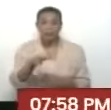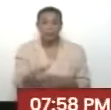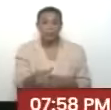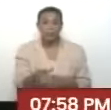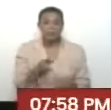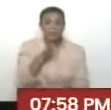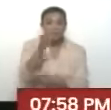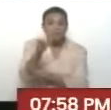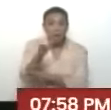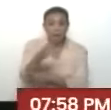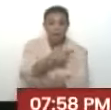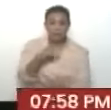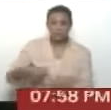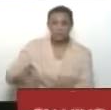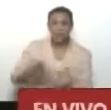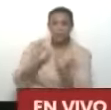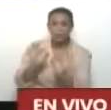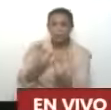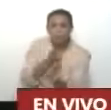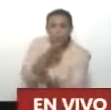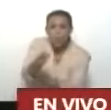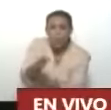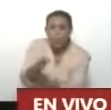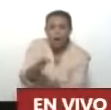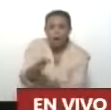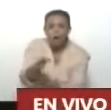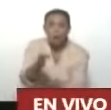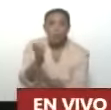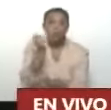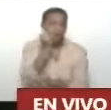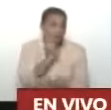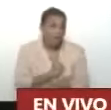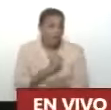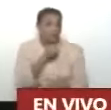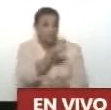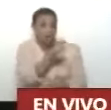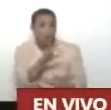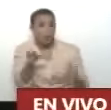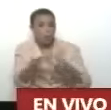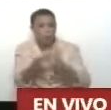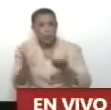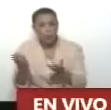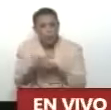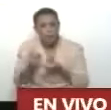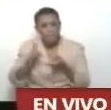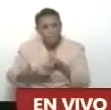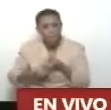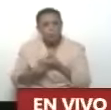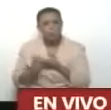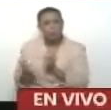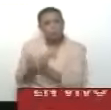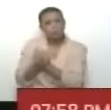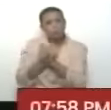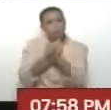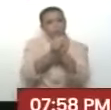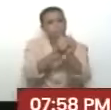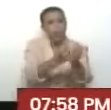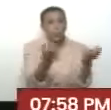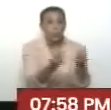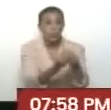fue a Shanghái. Inclusive, cuando fui a Valencia el otro día con Silita, él estaba con Nancy, su